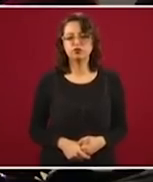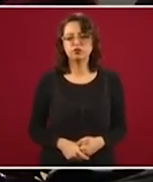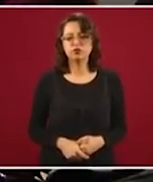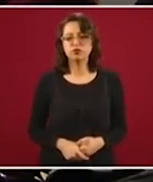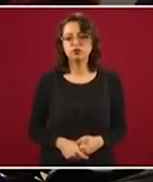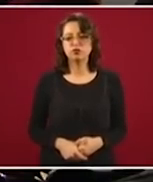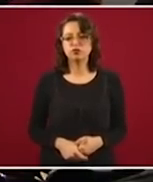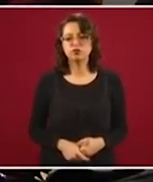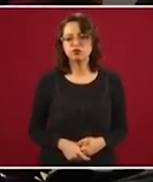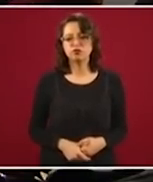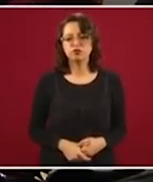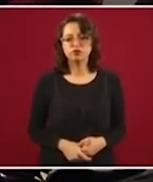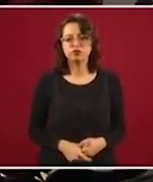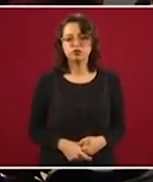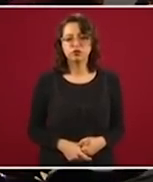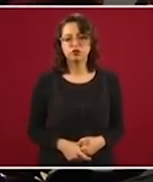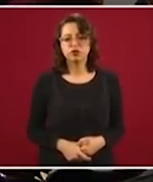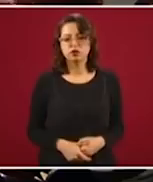¿Estamos hablando?